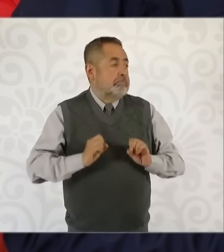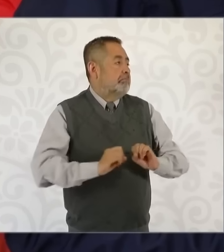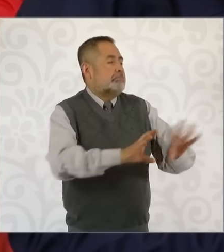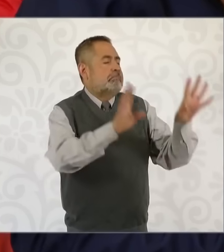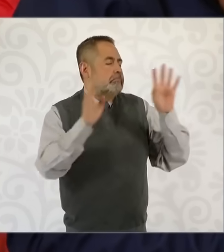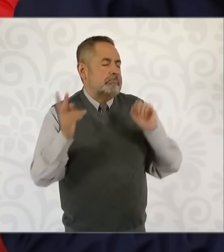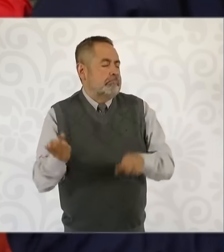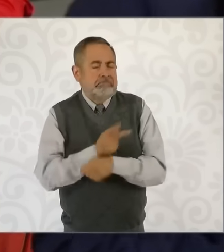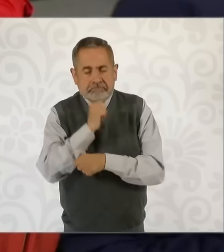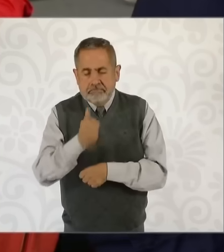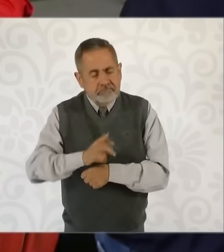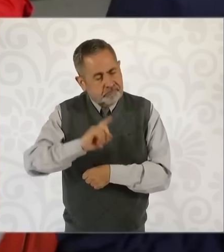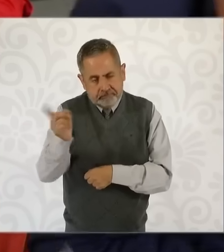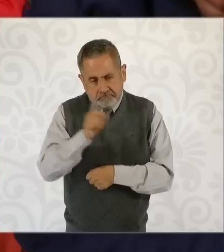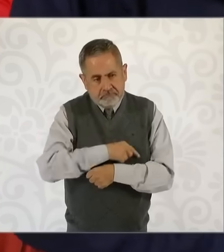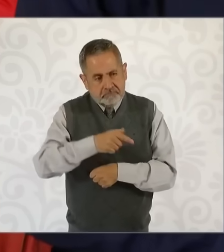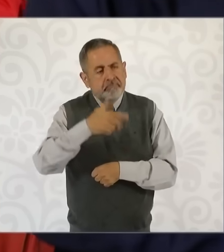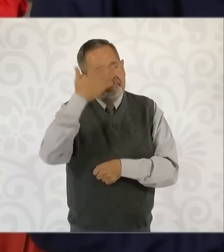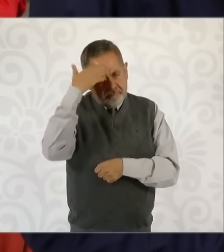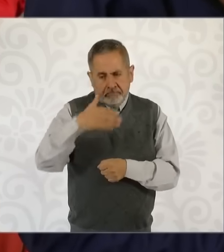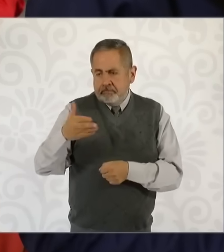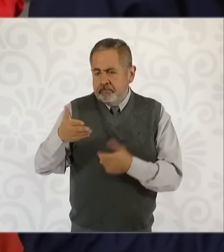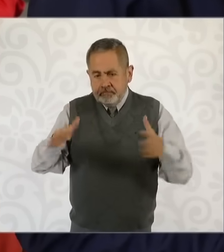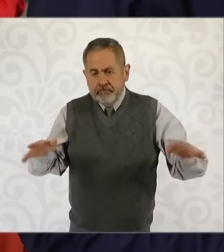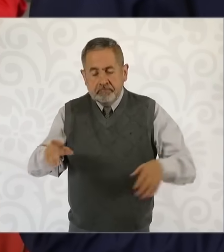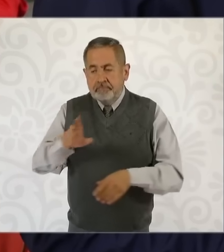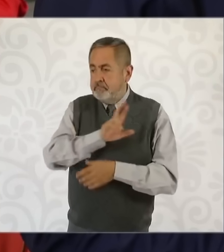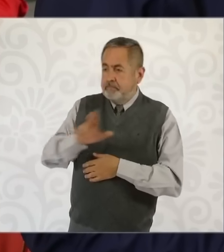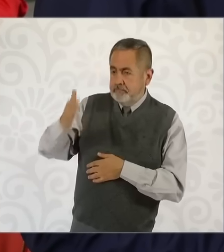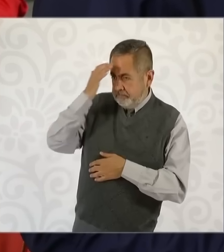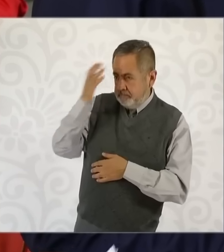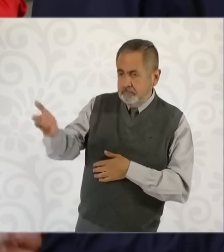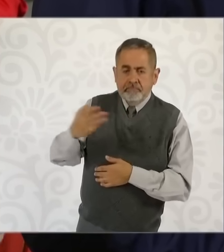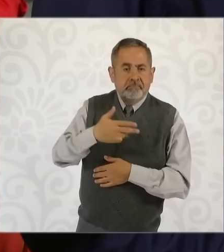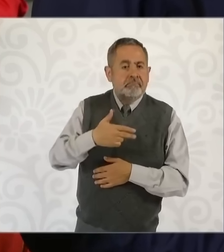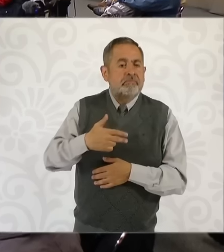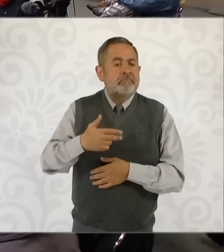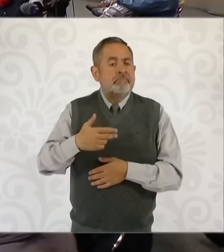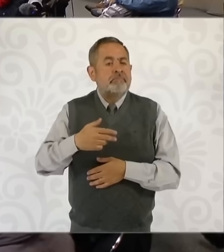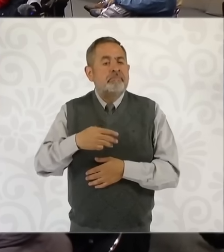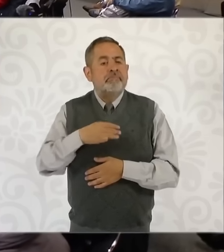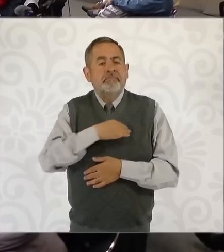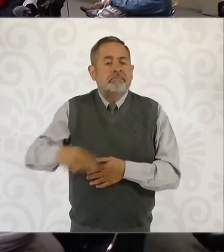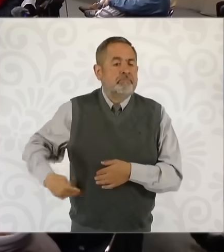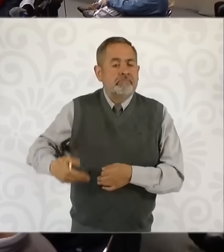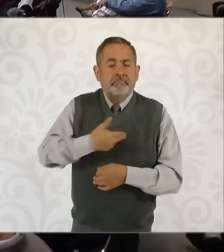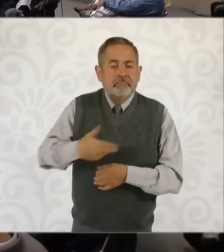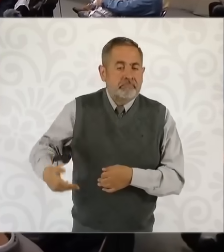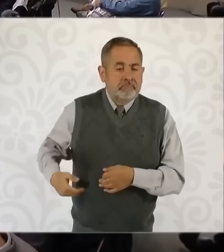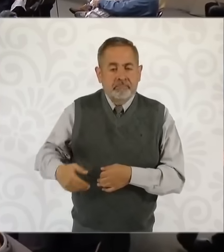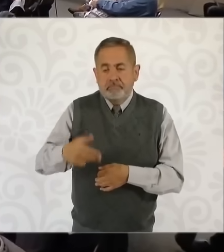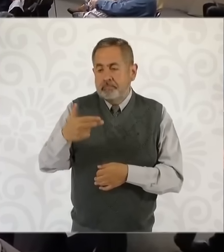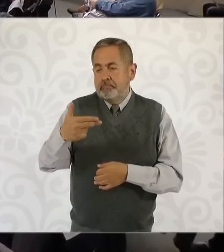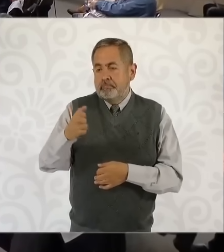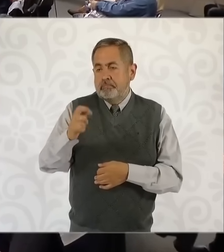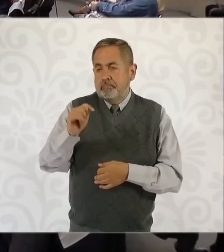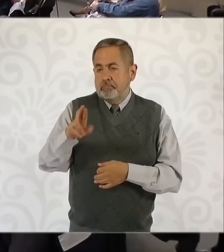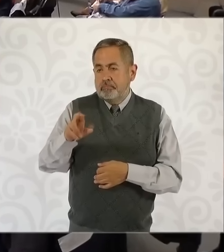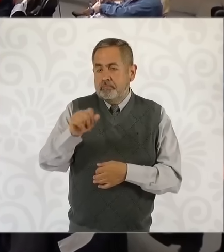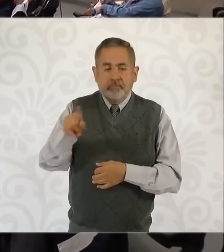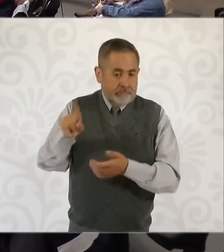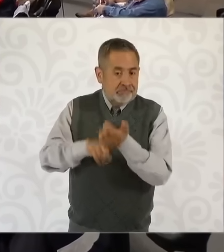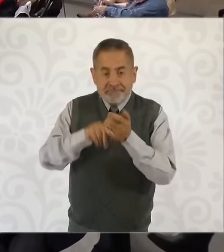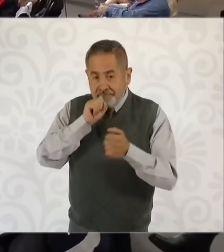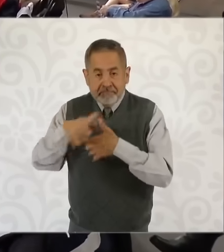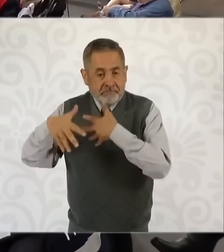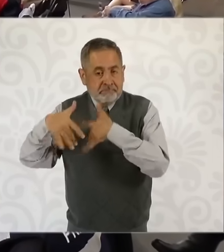tampoco. Así que reconocemos a Héctor Santana, el presidente municipal. Y justamente estábamos en eso, en una marcha que se